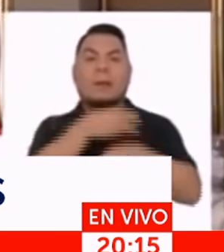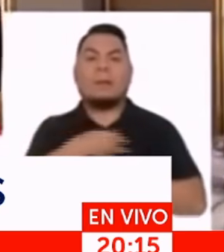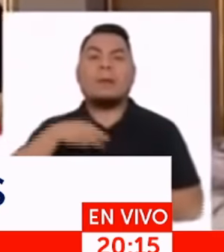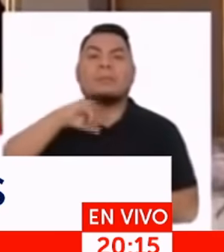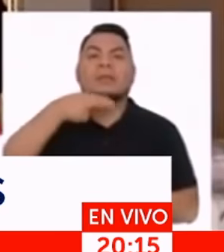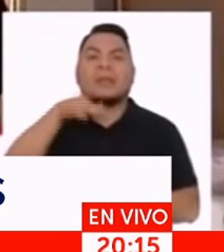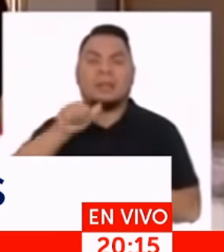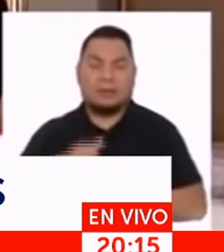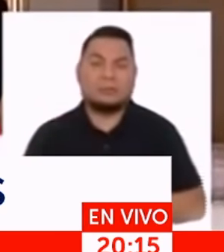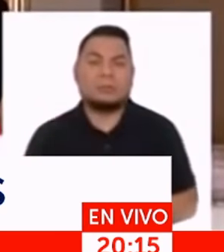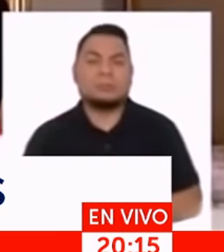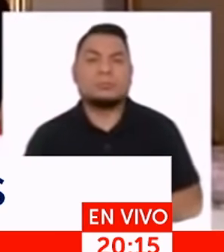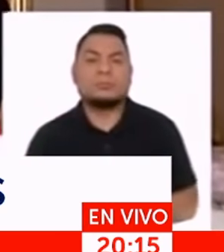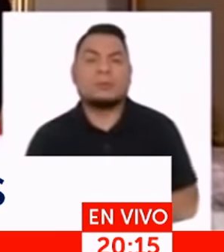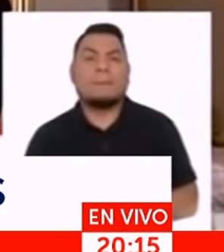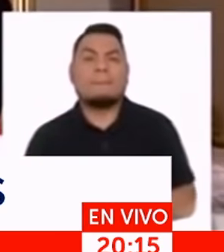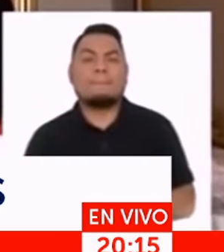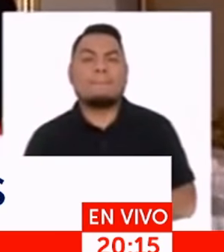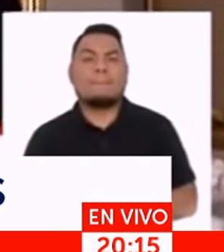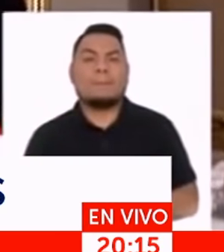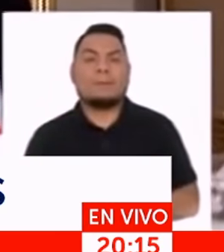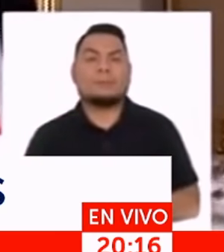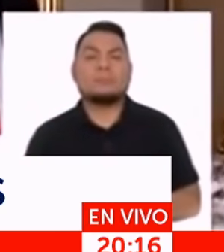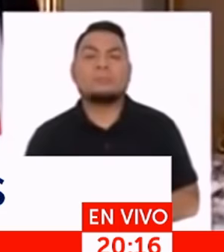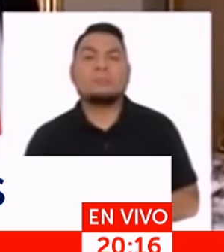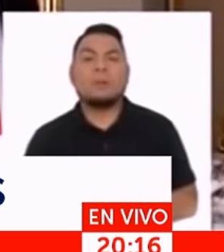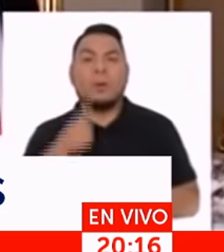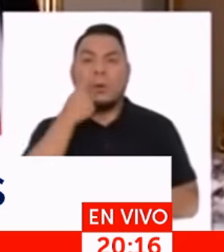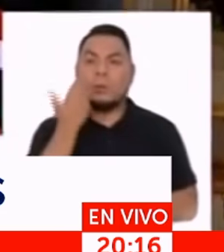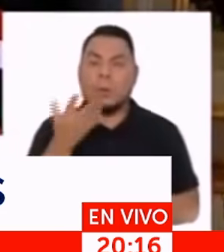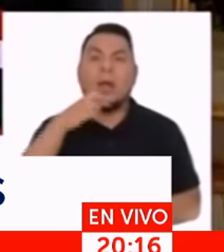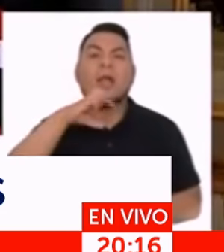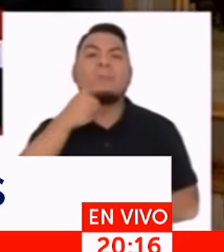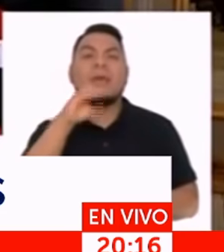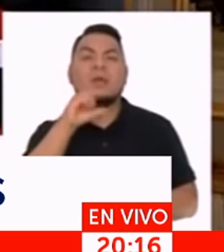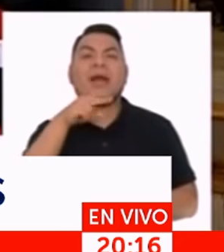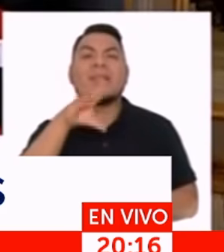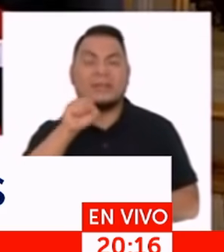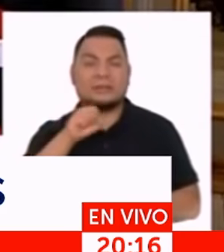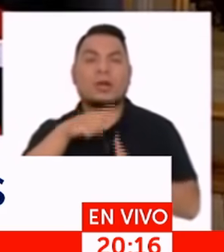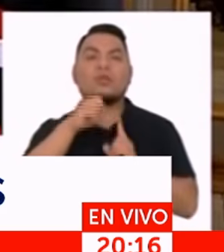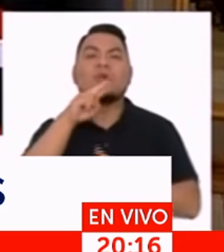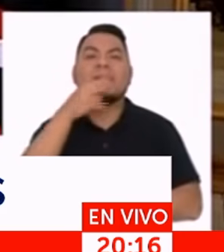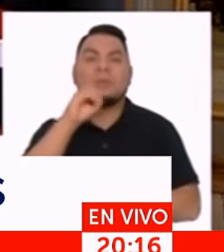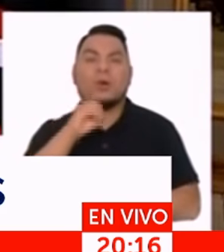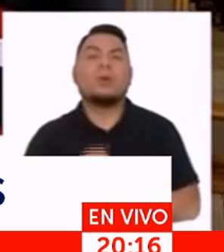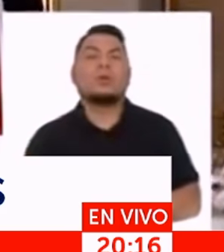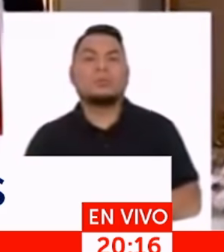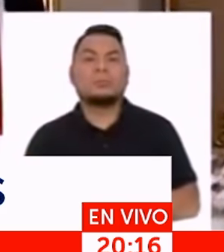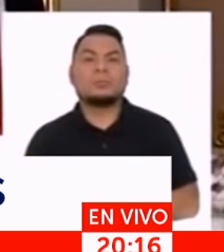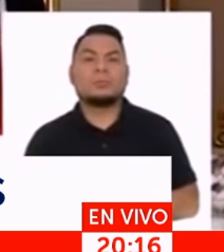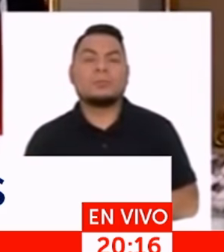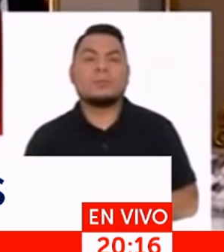Chuquilín, Presidenta del Consejo de Ministros. Señor Pedro Andrés Toribio